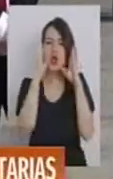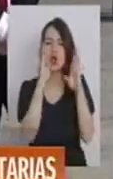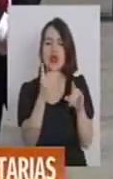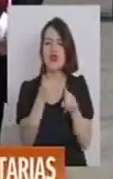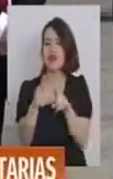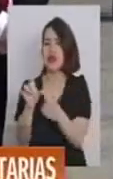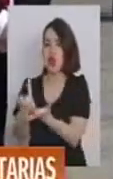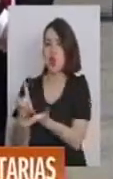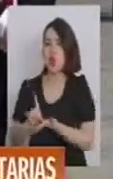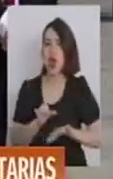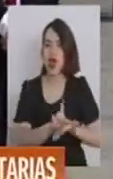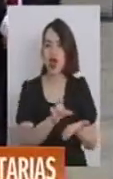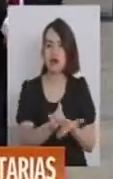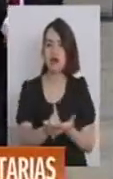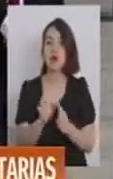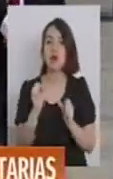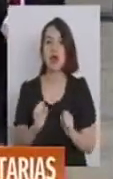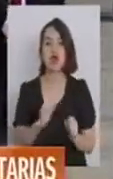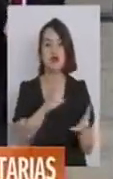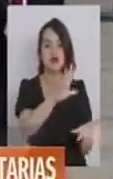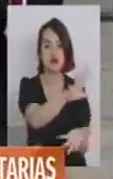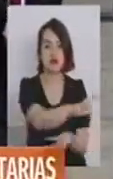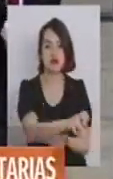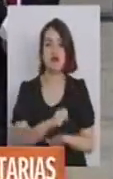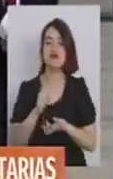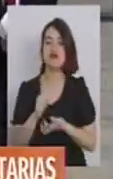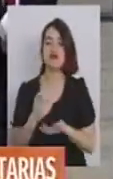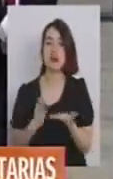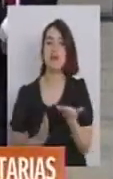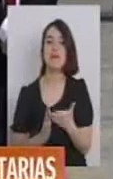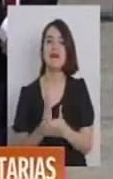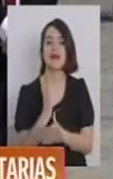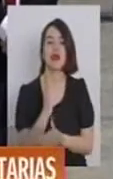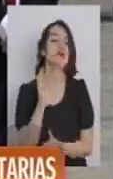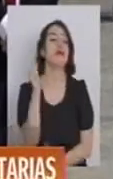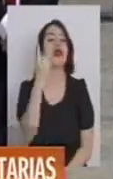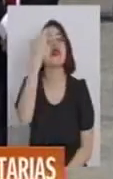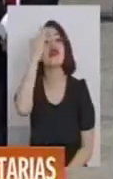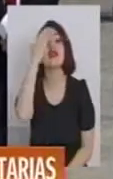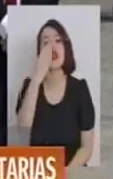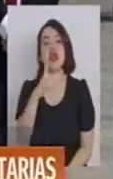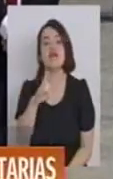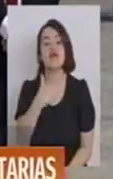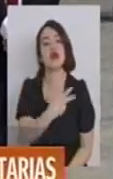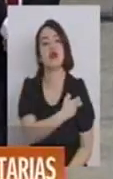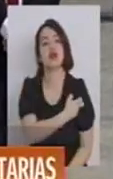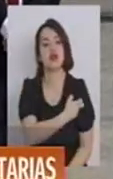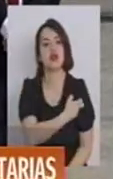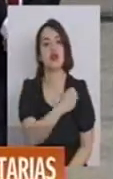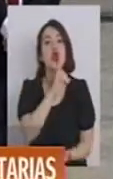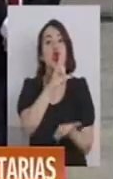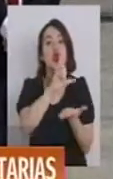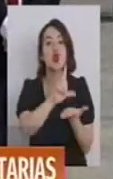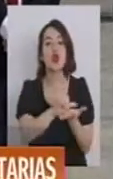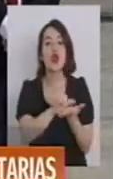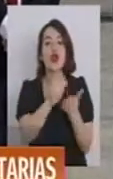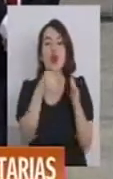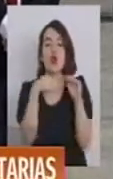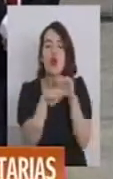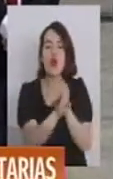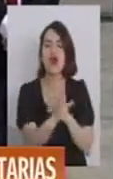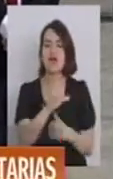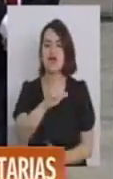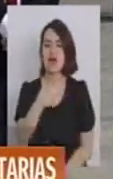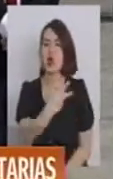participarán podrán retirar a partir del primer día de vacunación desde estos centros o